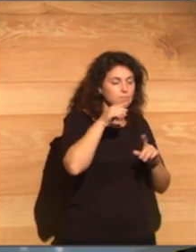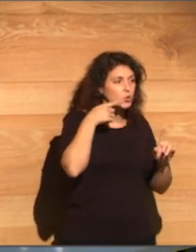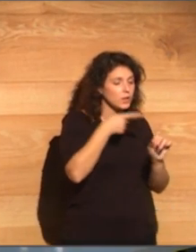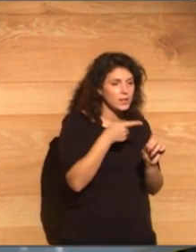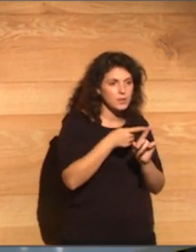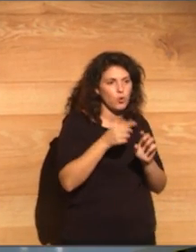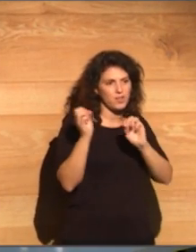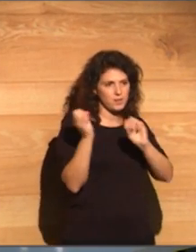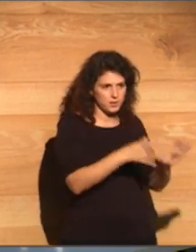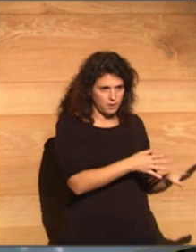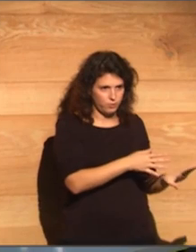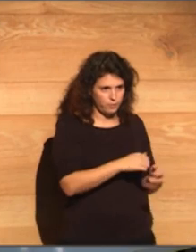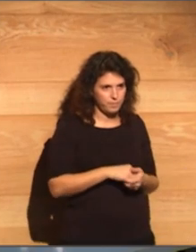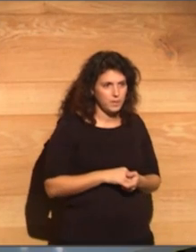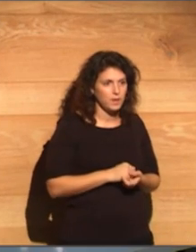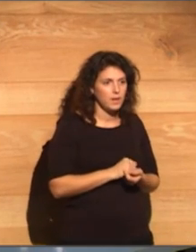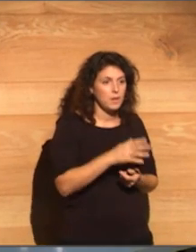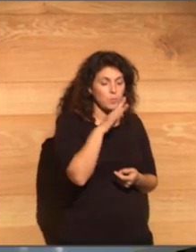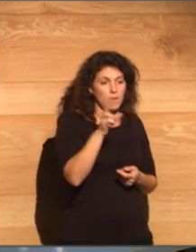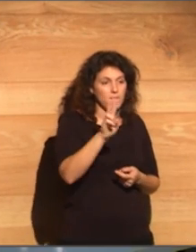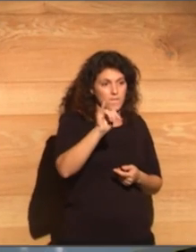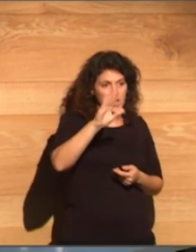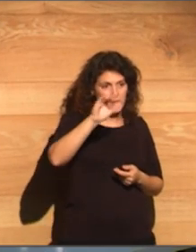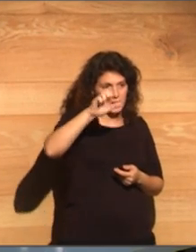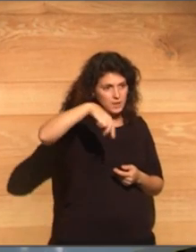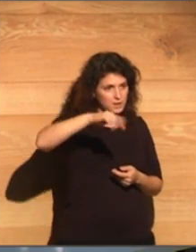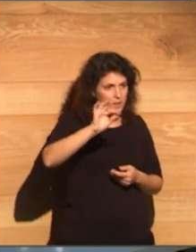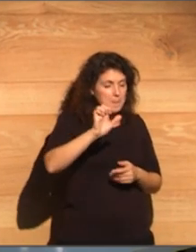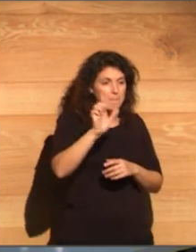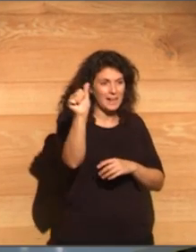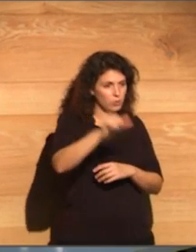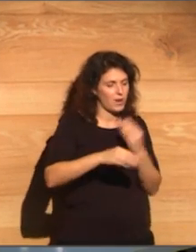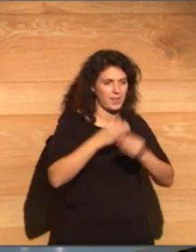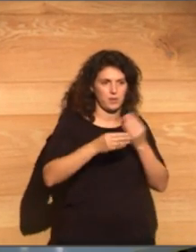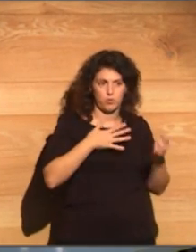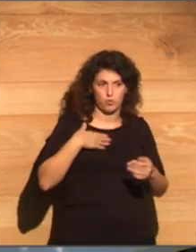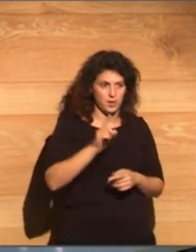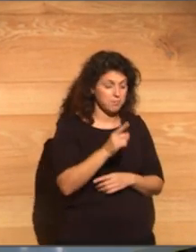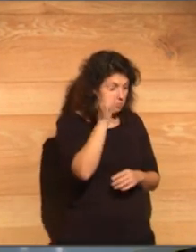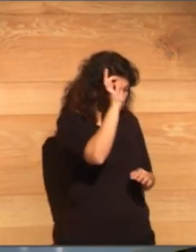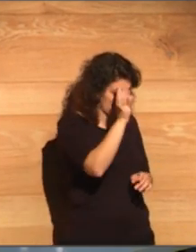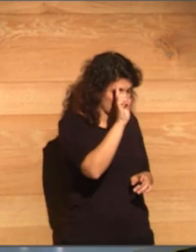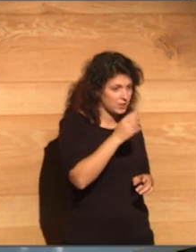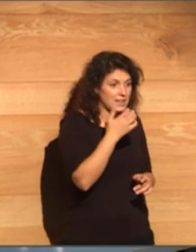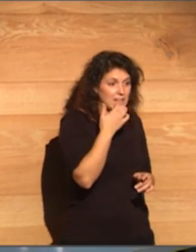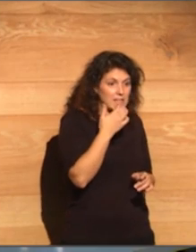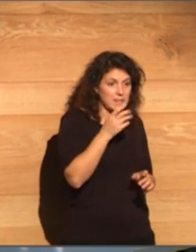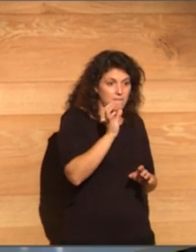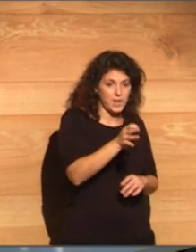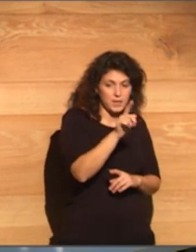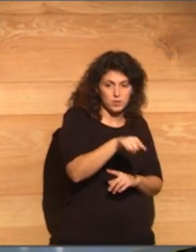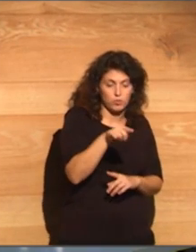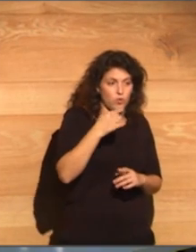lo rechazaran, porque Vicente Gómez no quería hacer la película. No sé si es así o no, sí sé que así es como lo contaba Berlanga y así es